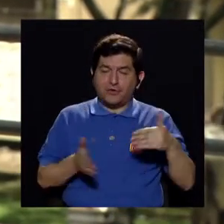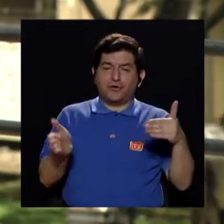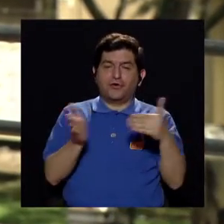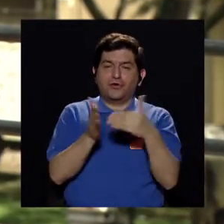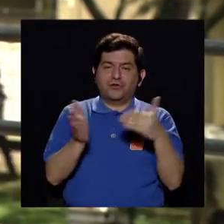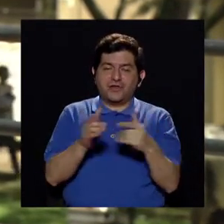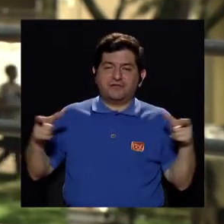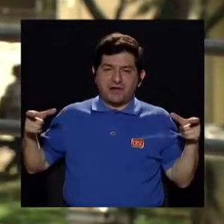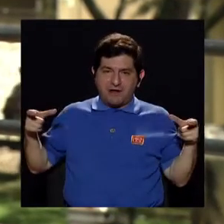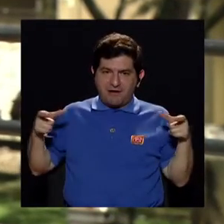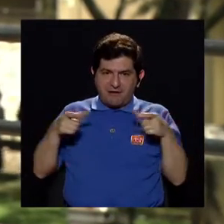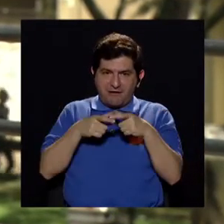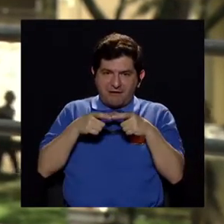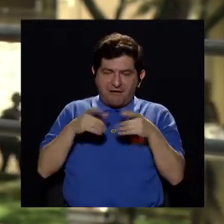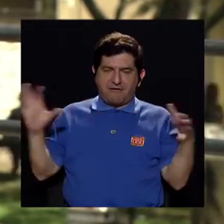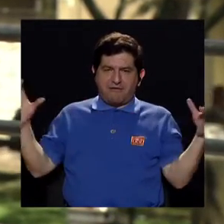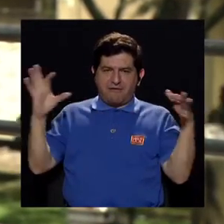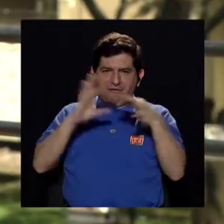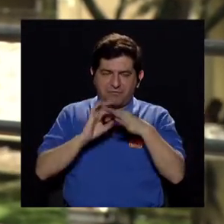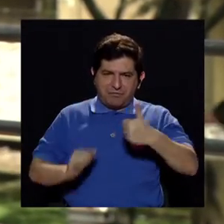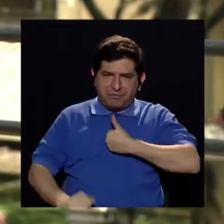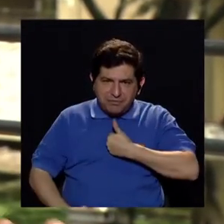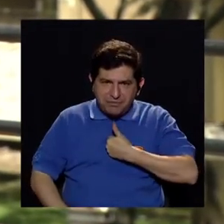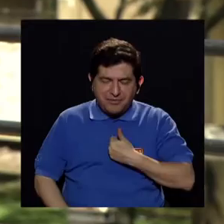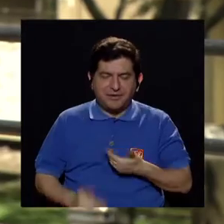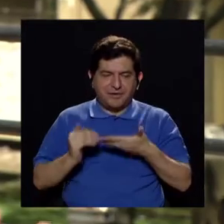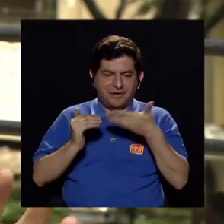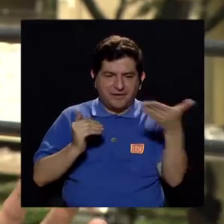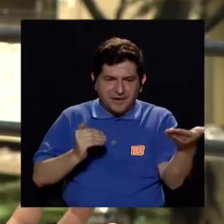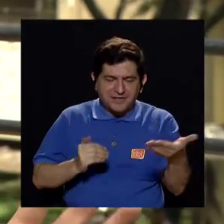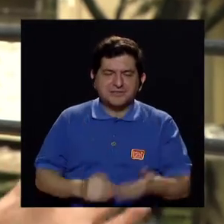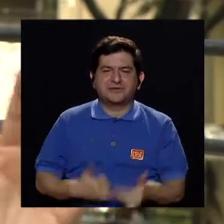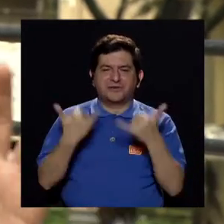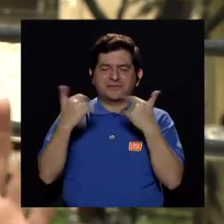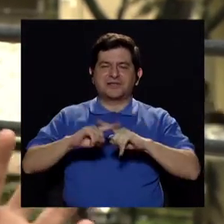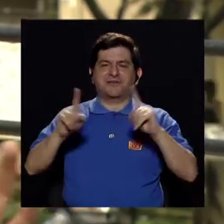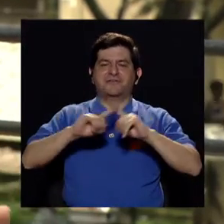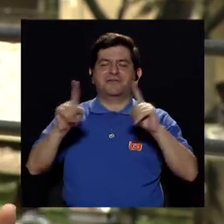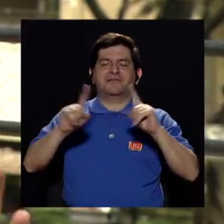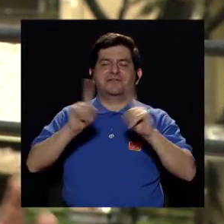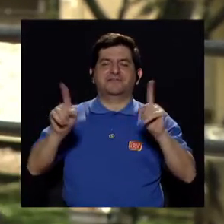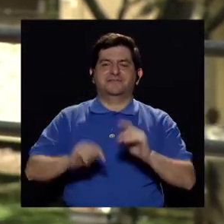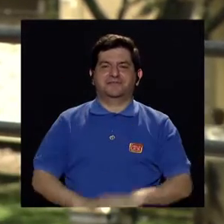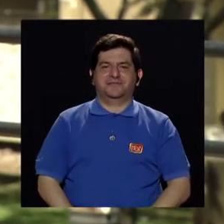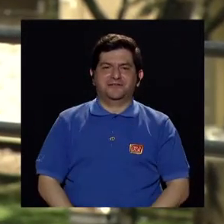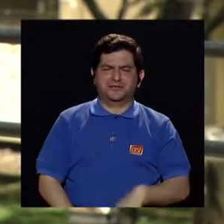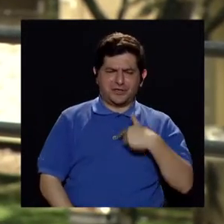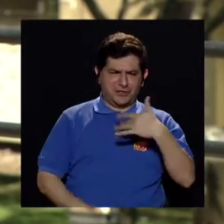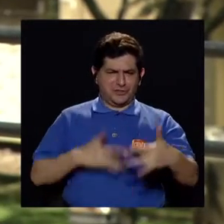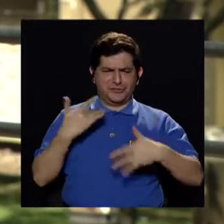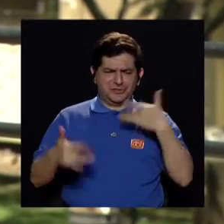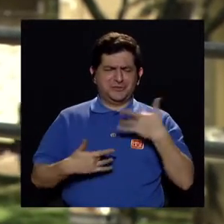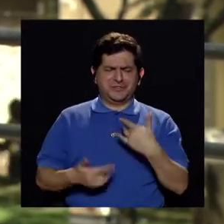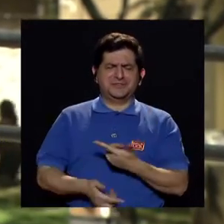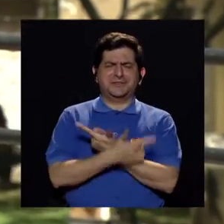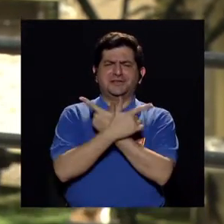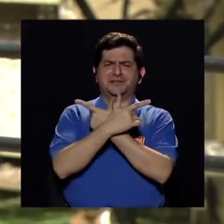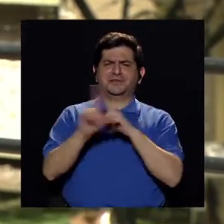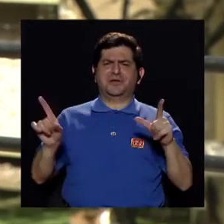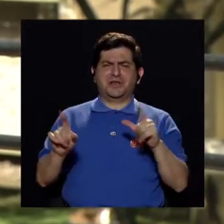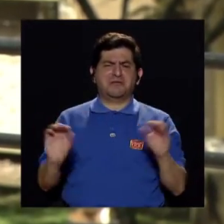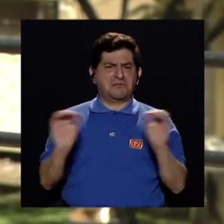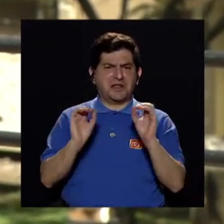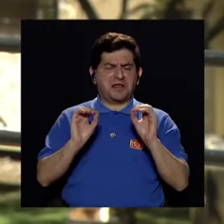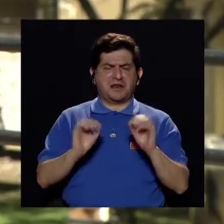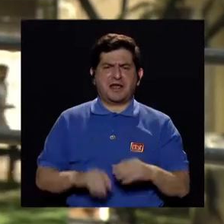a conectar conmigo, entonces ahí las cosas empiezan a tornar otro color. Ya se me siento más libre, mira, nada